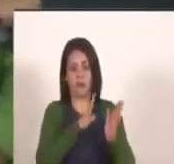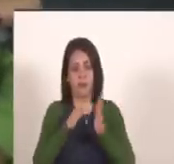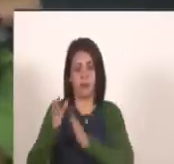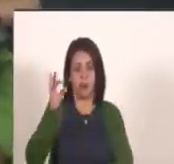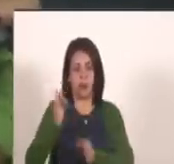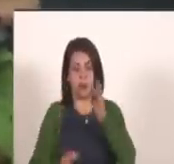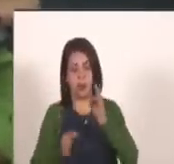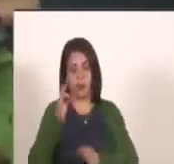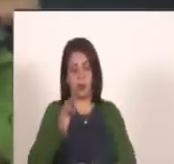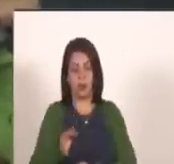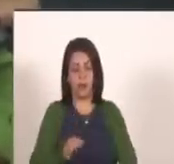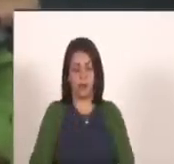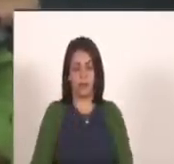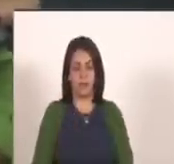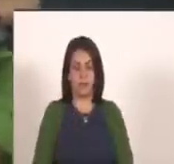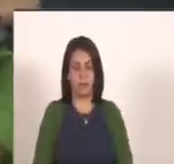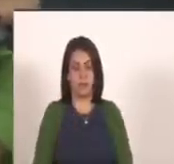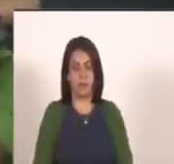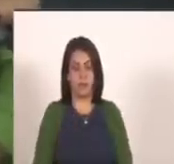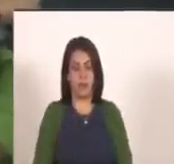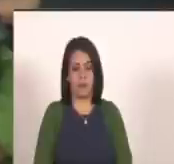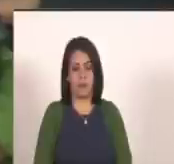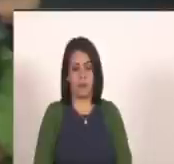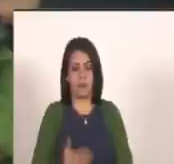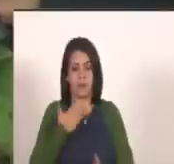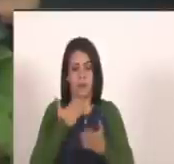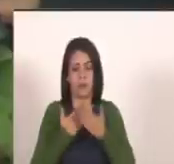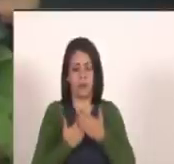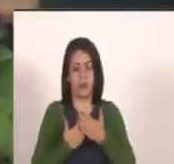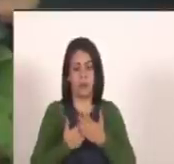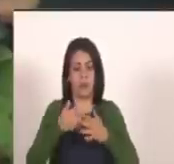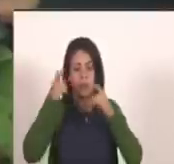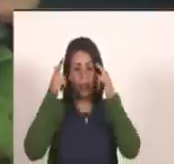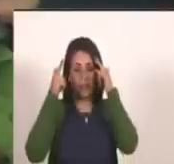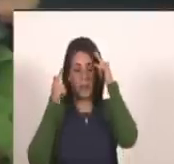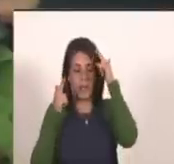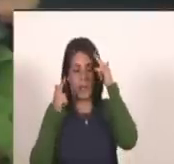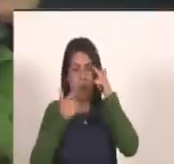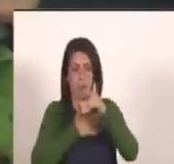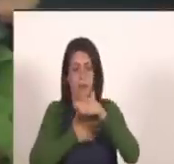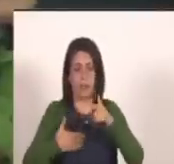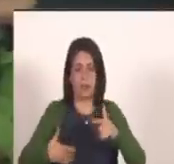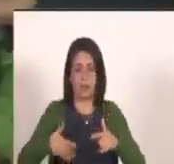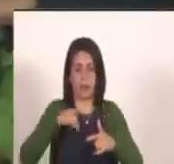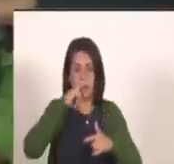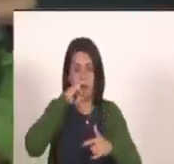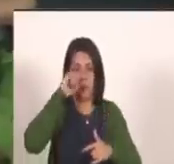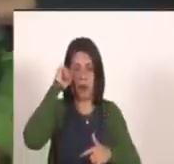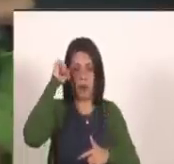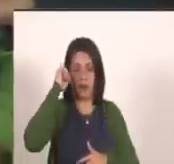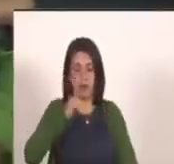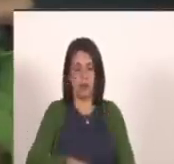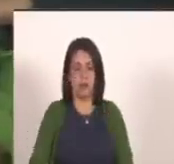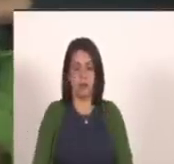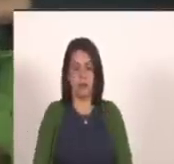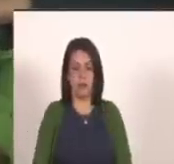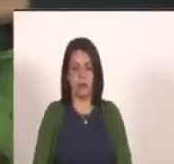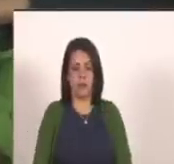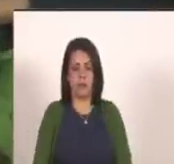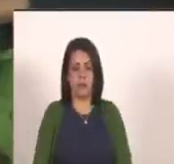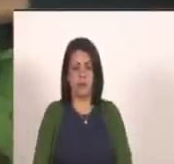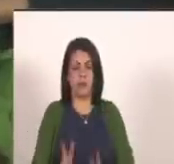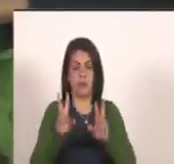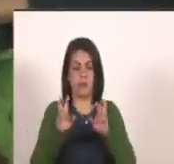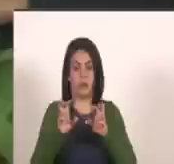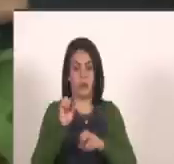ordenamiento jurídico para tales fines. Gracias al comandante Chávez, al presidente Nicolás Maduro y a